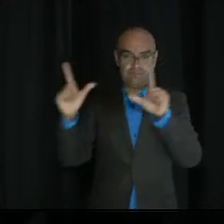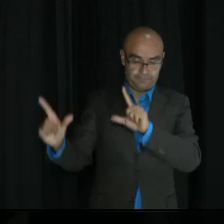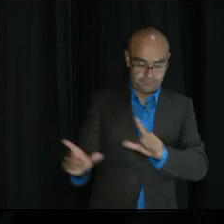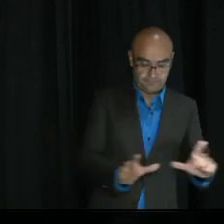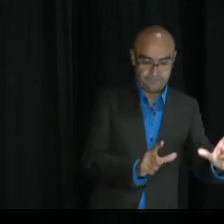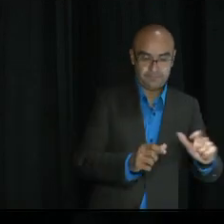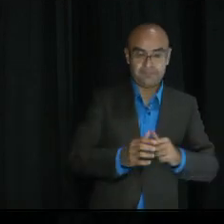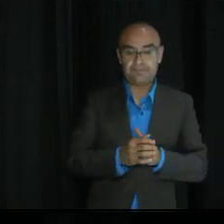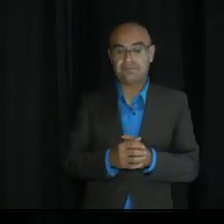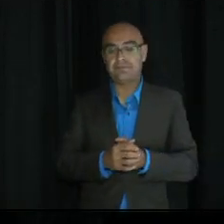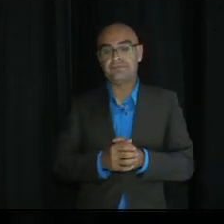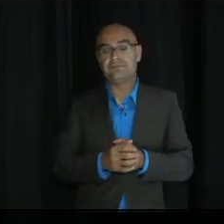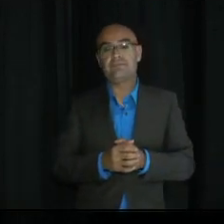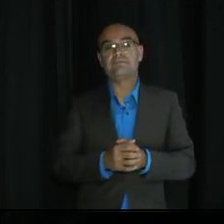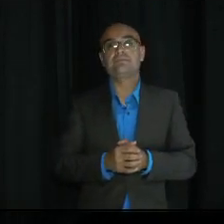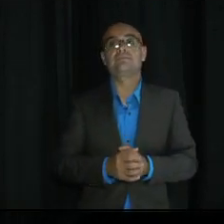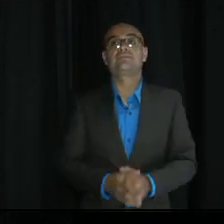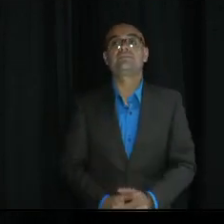ahí.